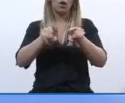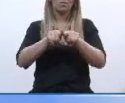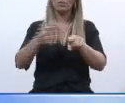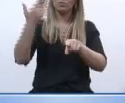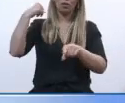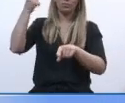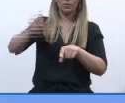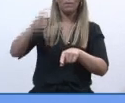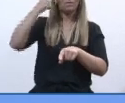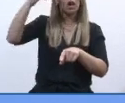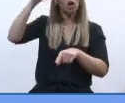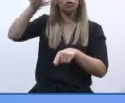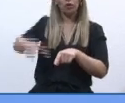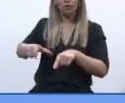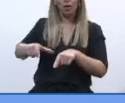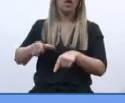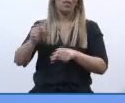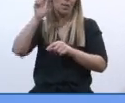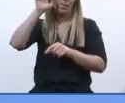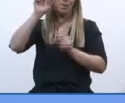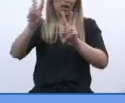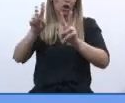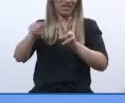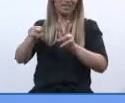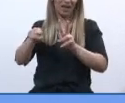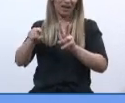que era el filósofo peronista y que voy a acompañar